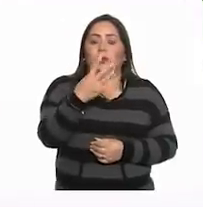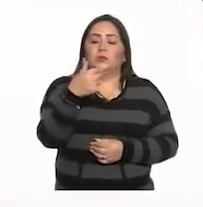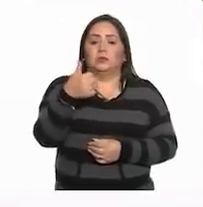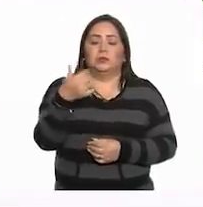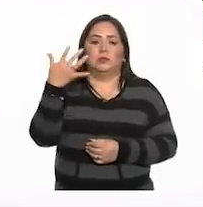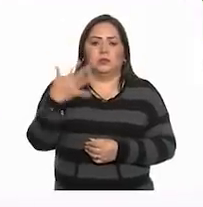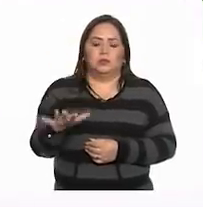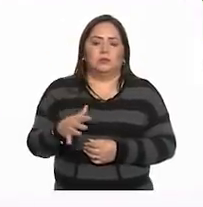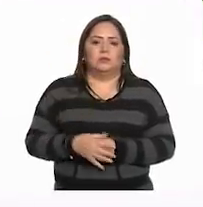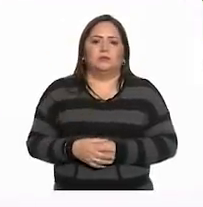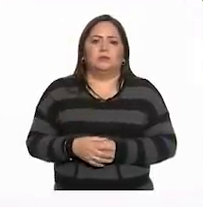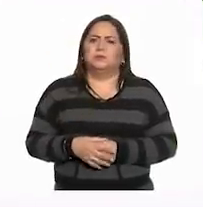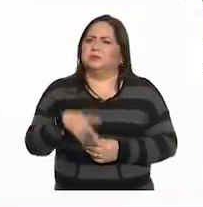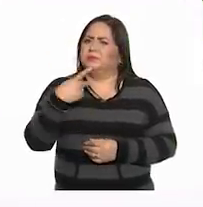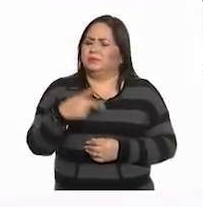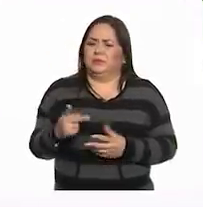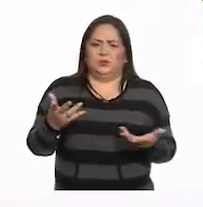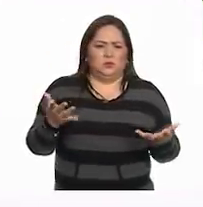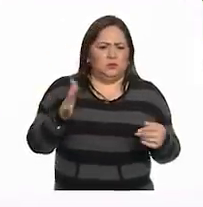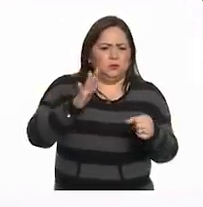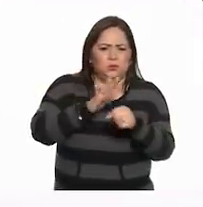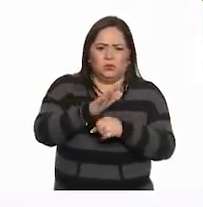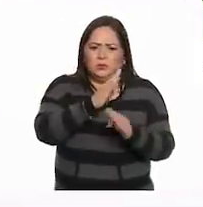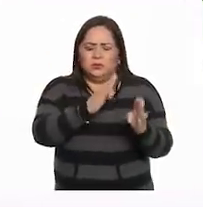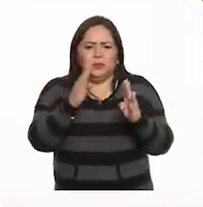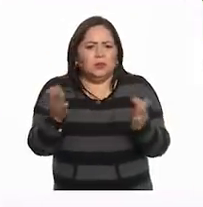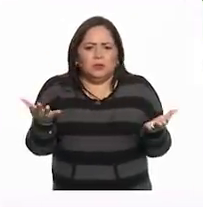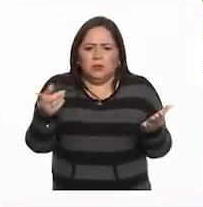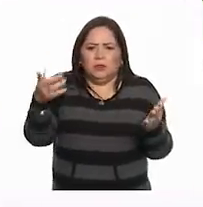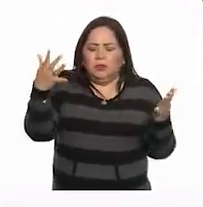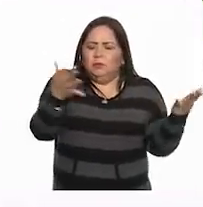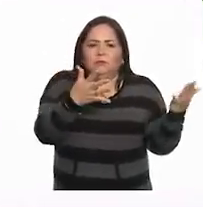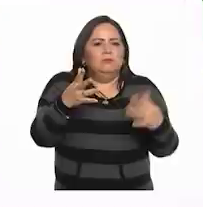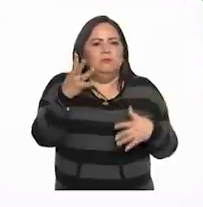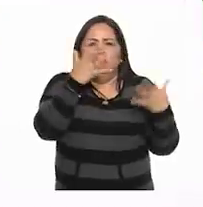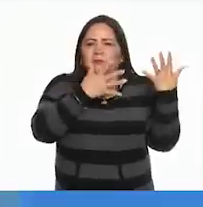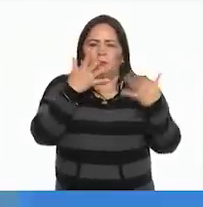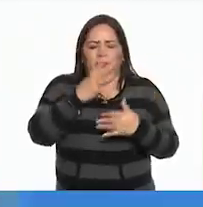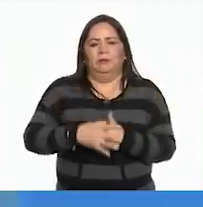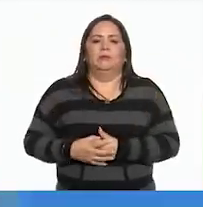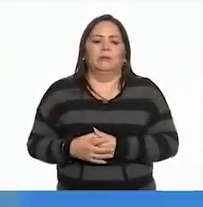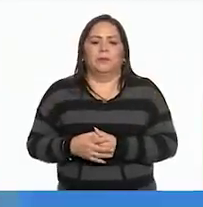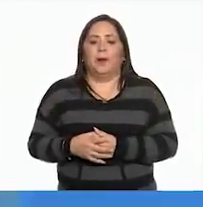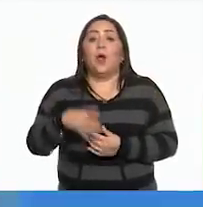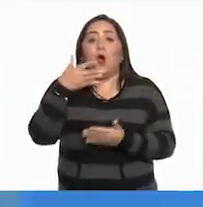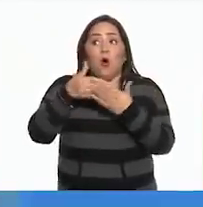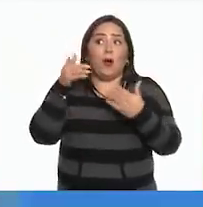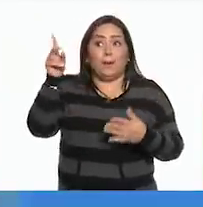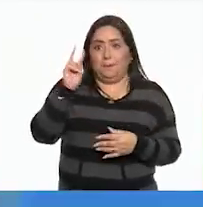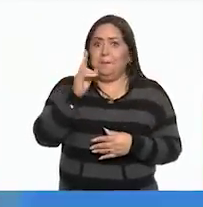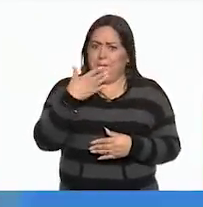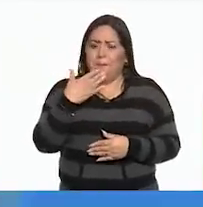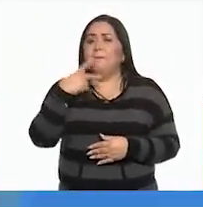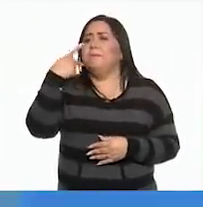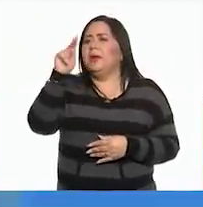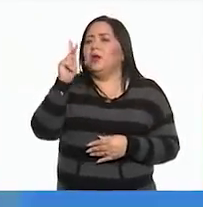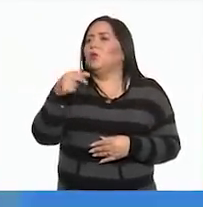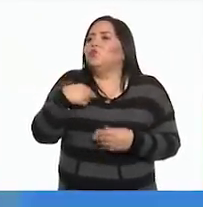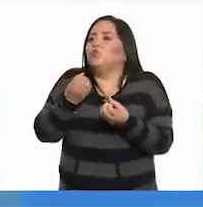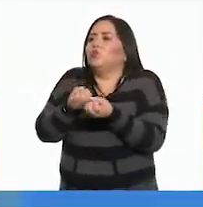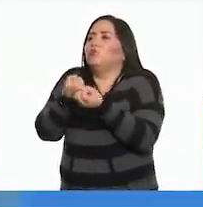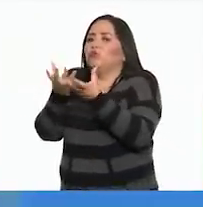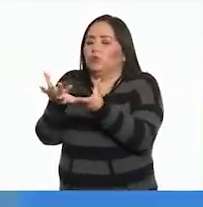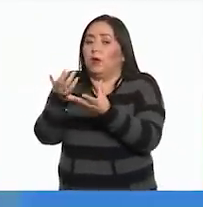1, 3, 6 y 10. Y todavía no puedo deducir cuál es la regla que hay en esta sucesión, maestro. Vas bien. Te voy a dar una